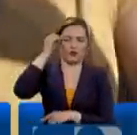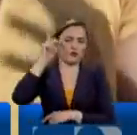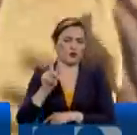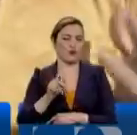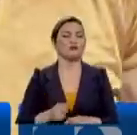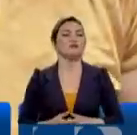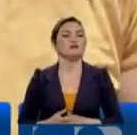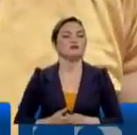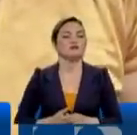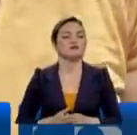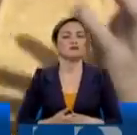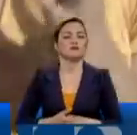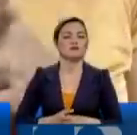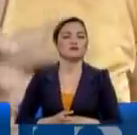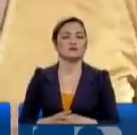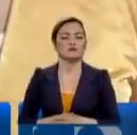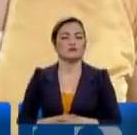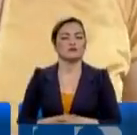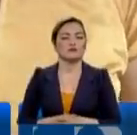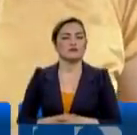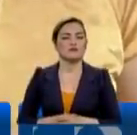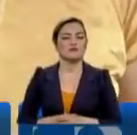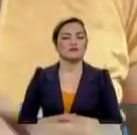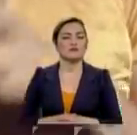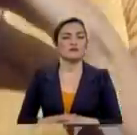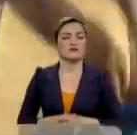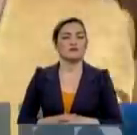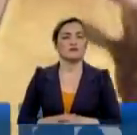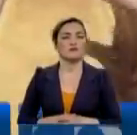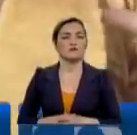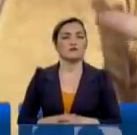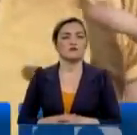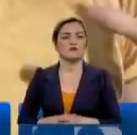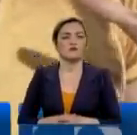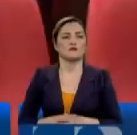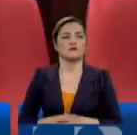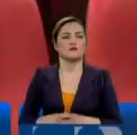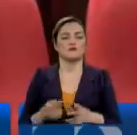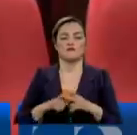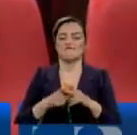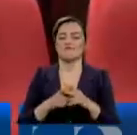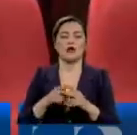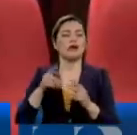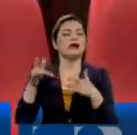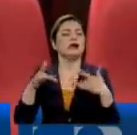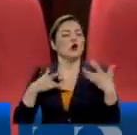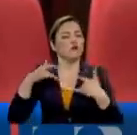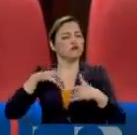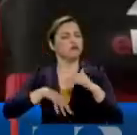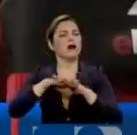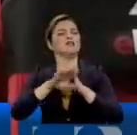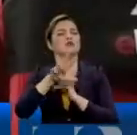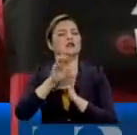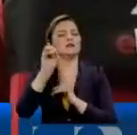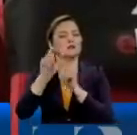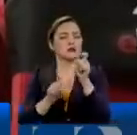vista de esta situación que tienen que decidir. Entonces, ahí empieza la obra. En el teatro se permitirá el